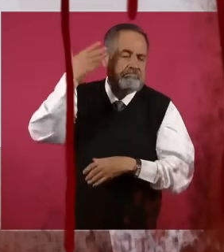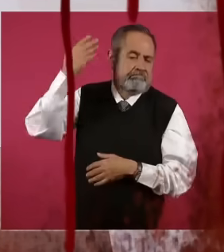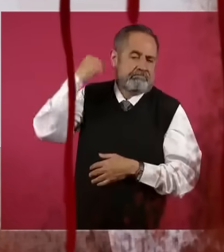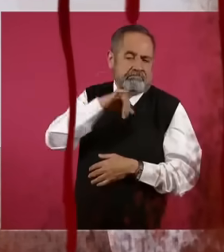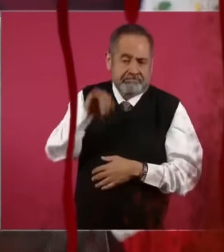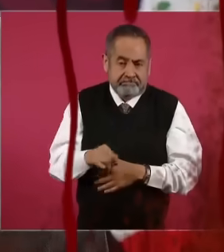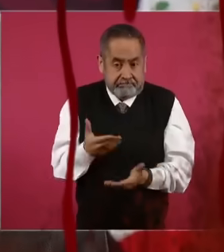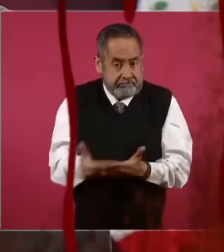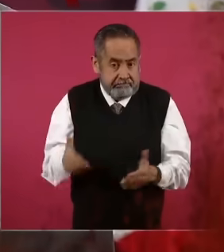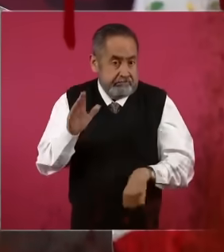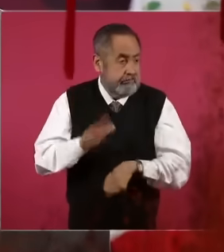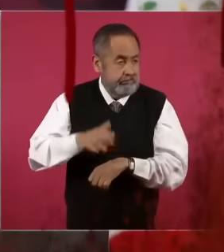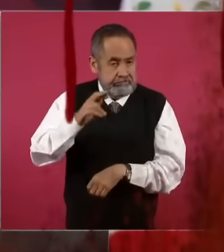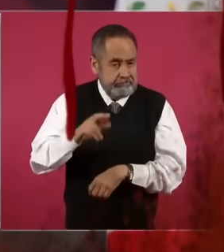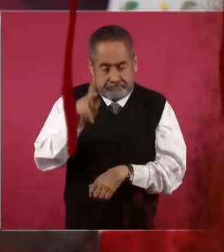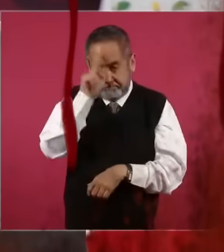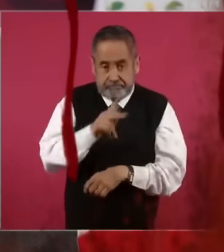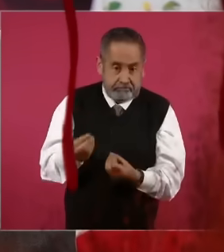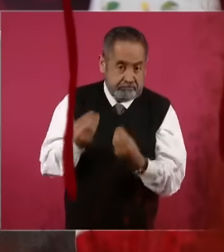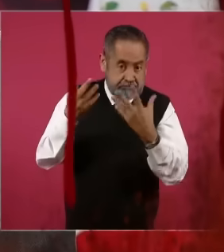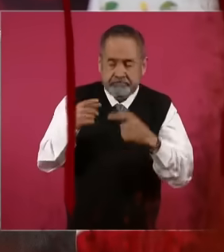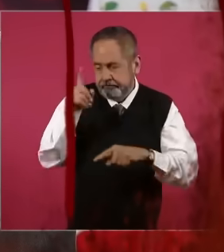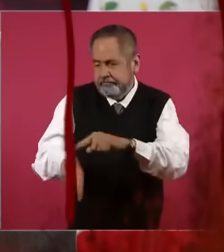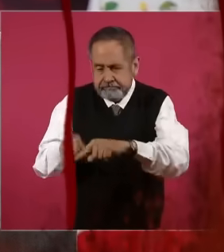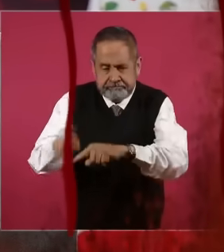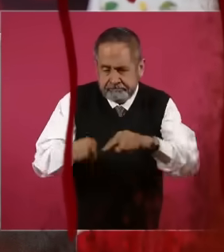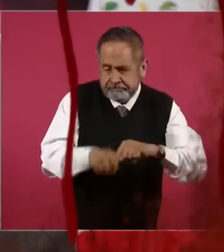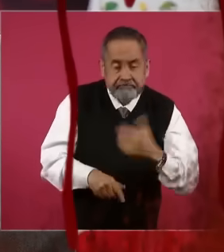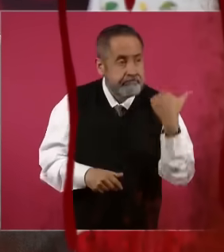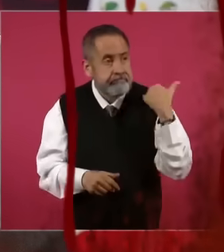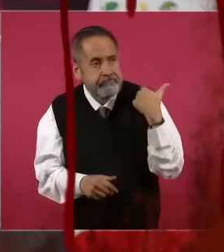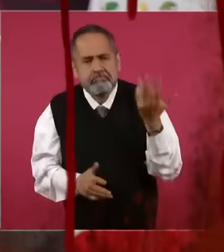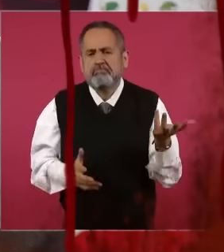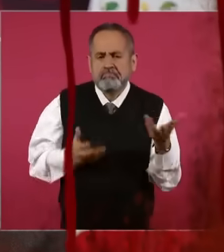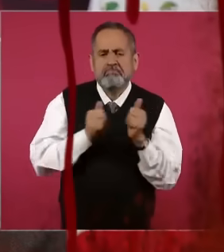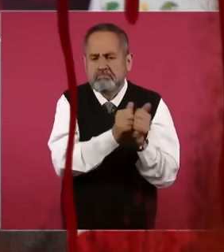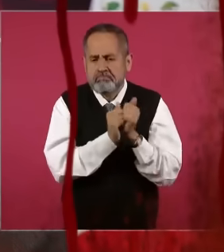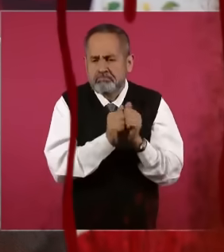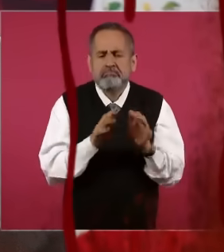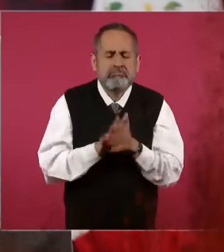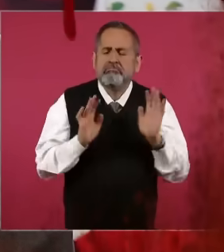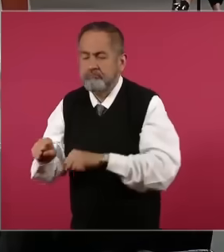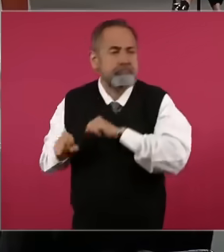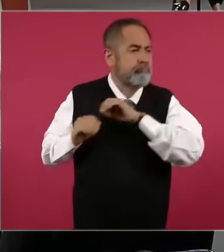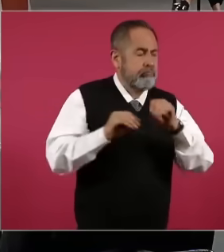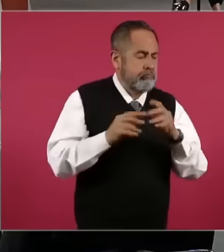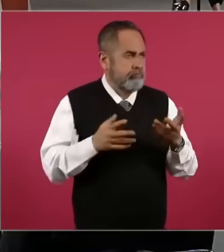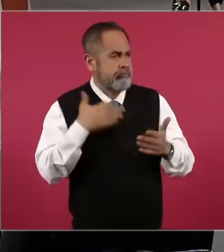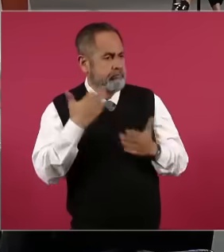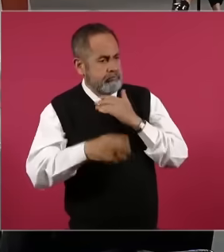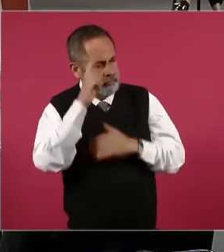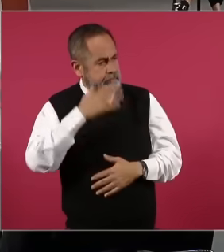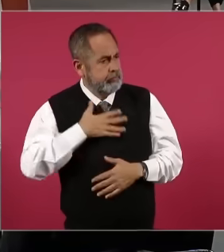enterados estábamos. ¡Guau! Es fuerte. Escuchen al Anélido dar patadas de ahogado.